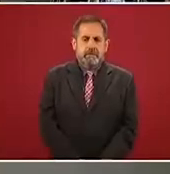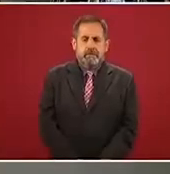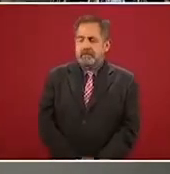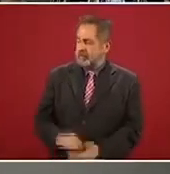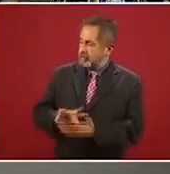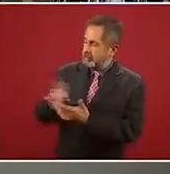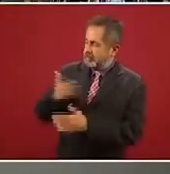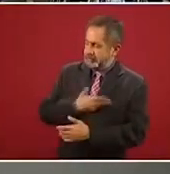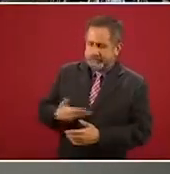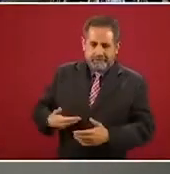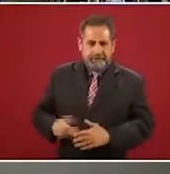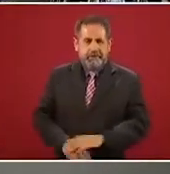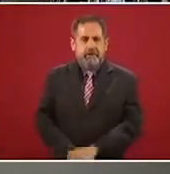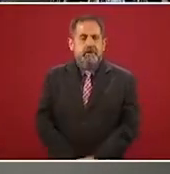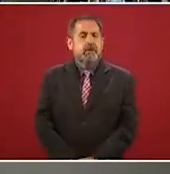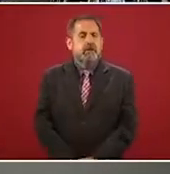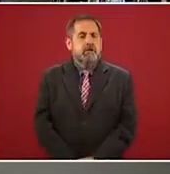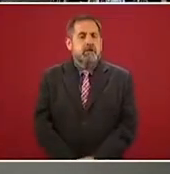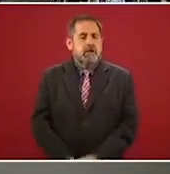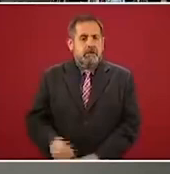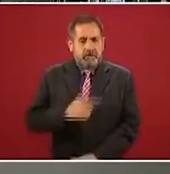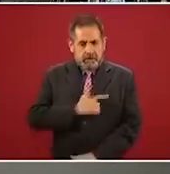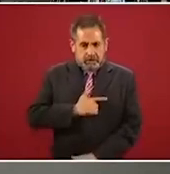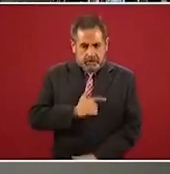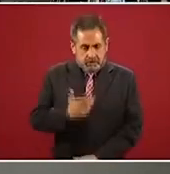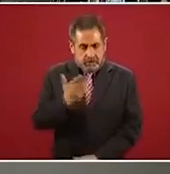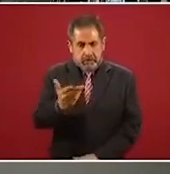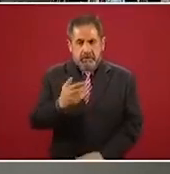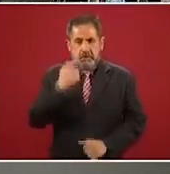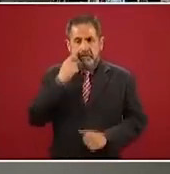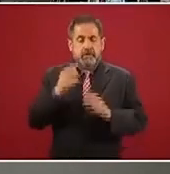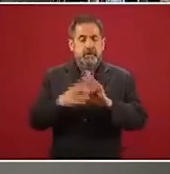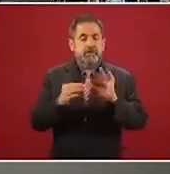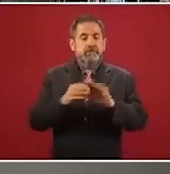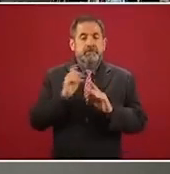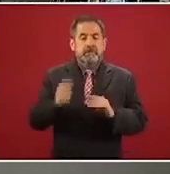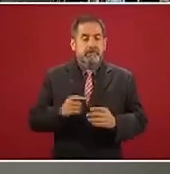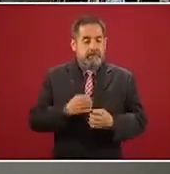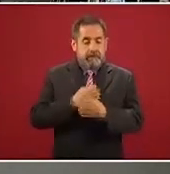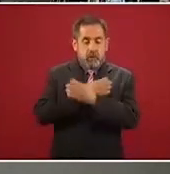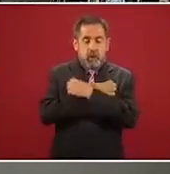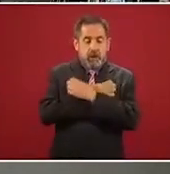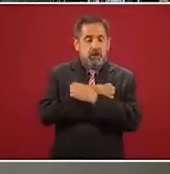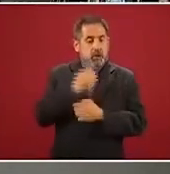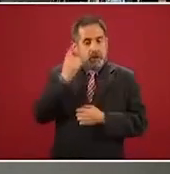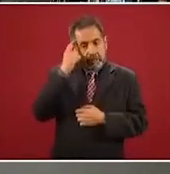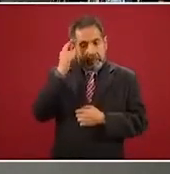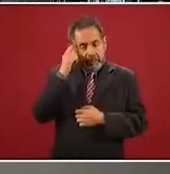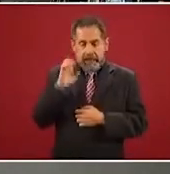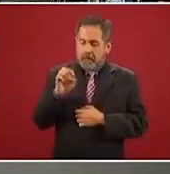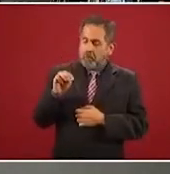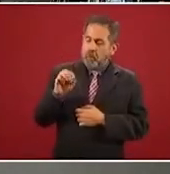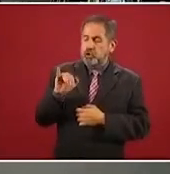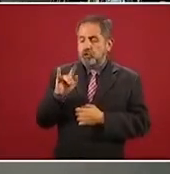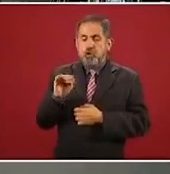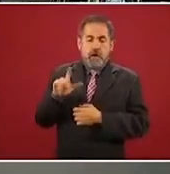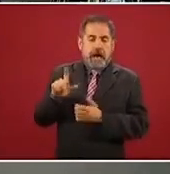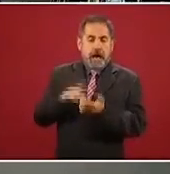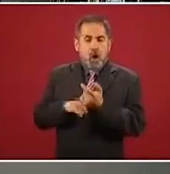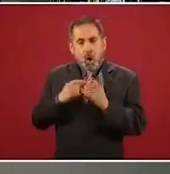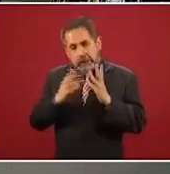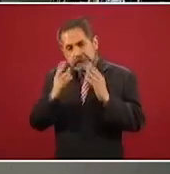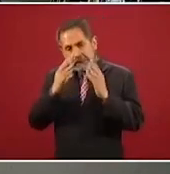Gracias, presidente. Sí, con mucho gusto. Efectivamente, la educación emocional o la formación